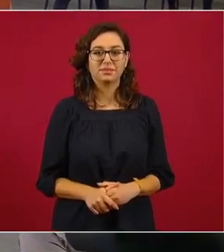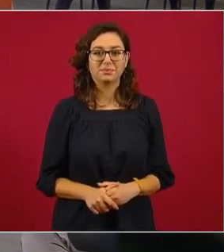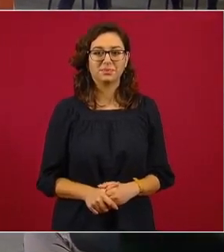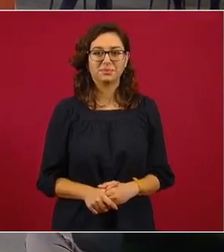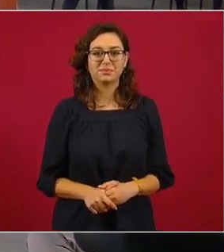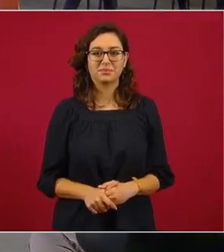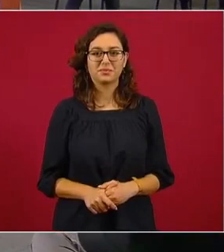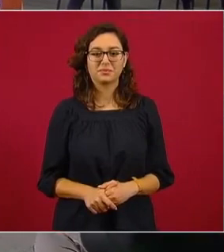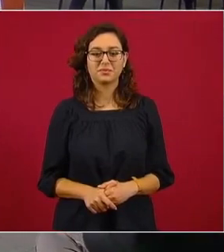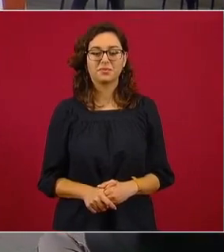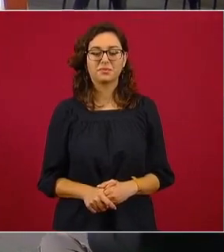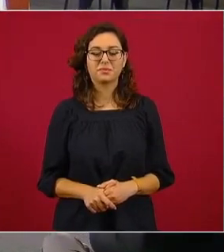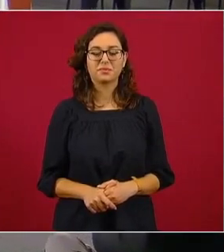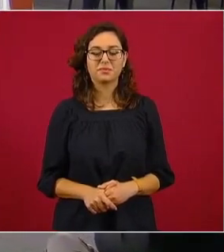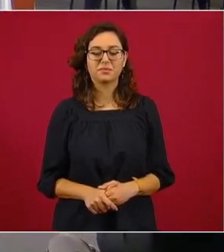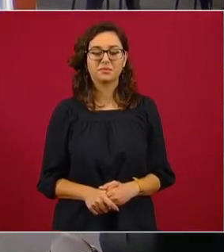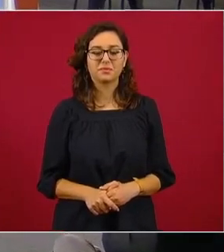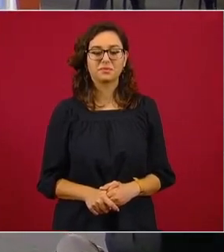A ver ahí.